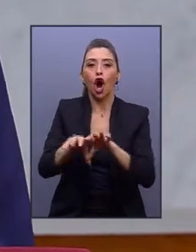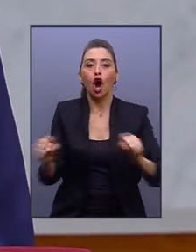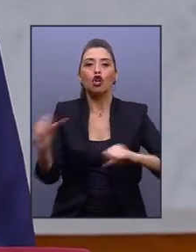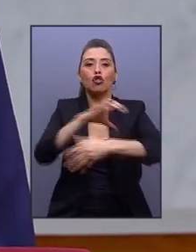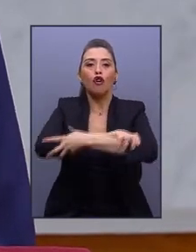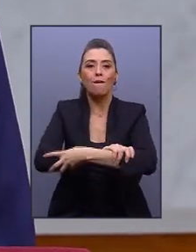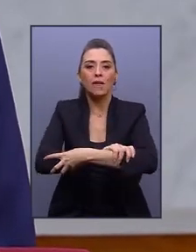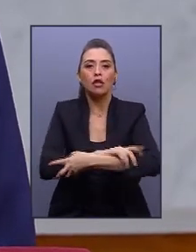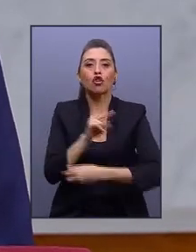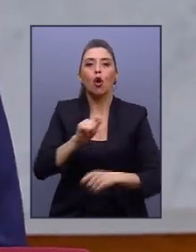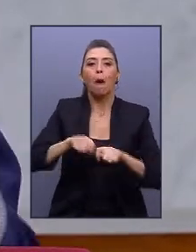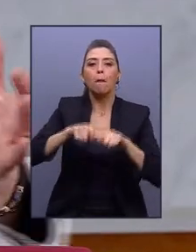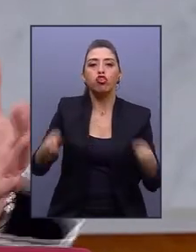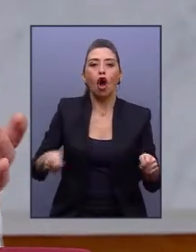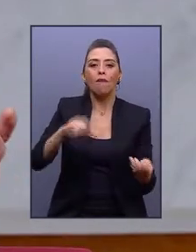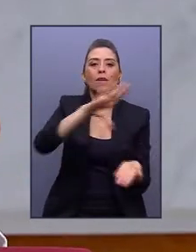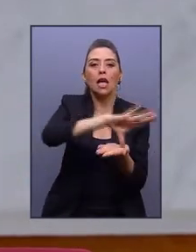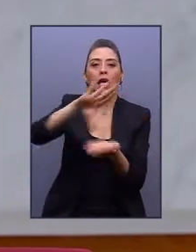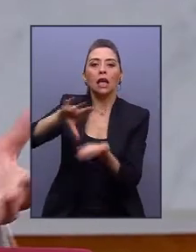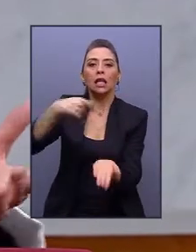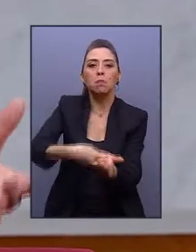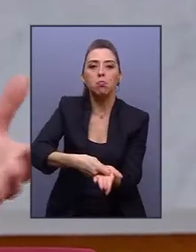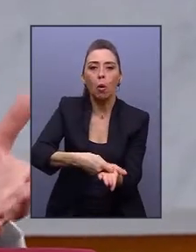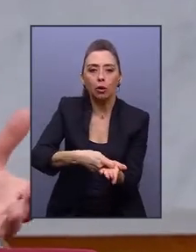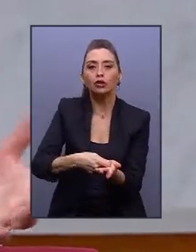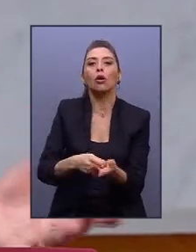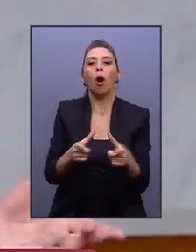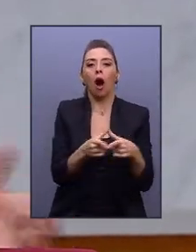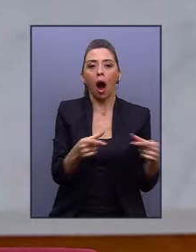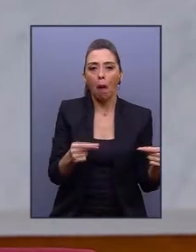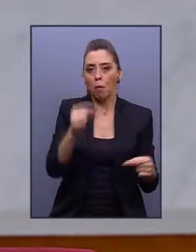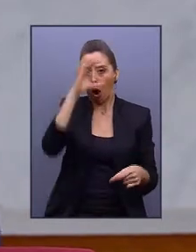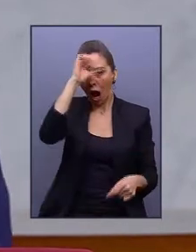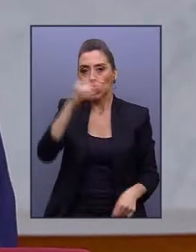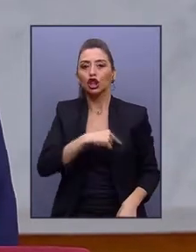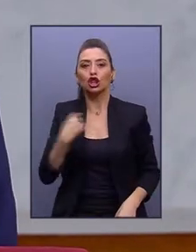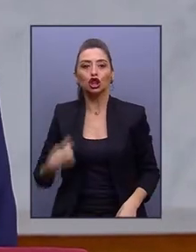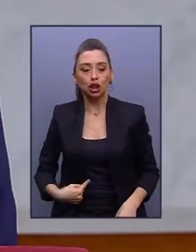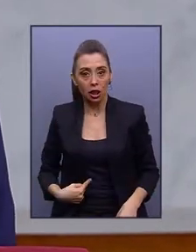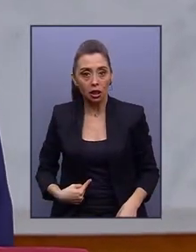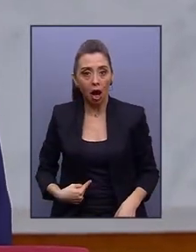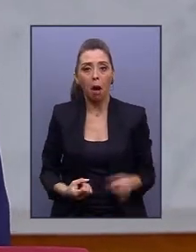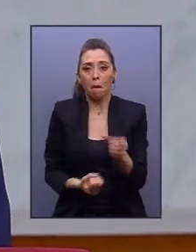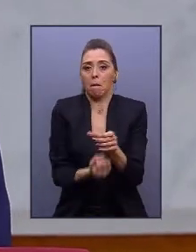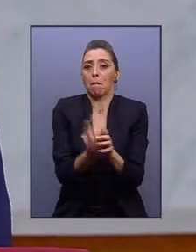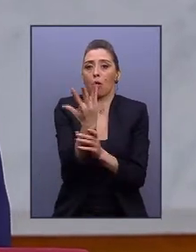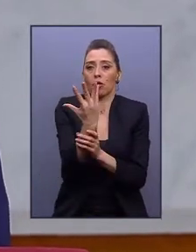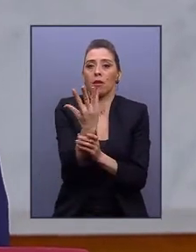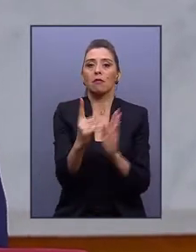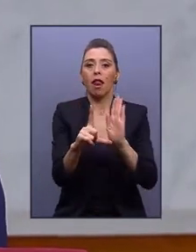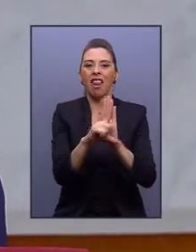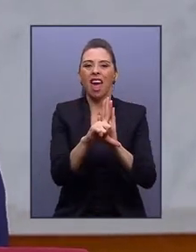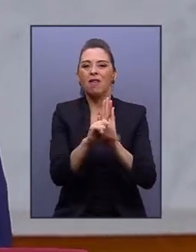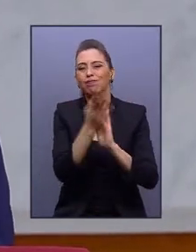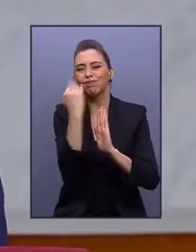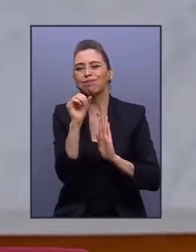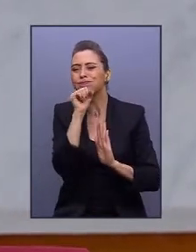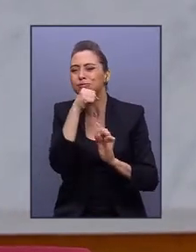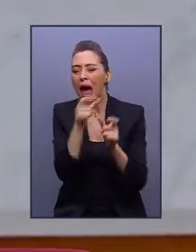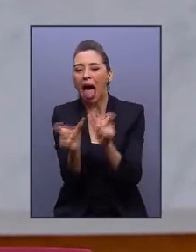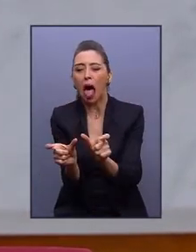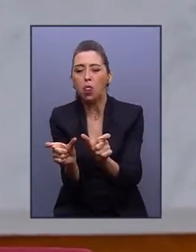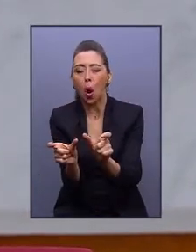doble tributación con países como Japón, Argentina y China. Modernizamos además la legislación aduanera